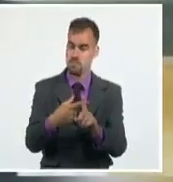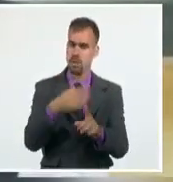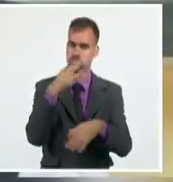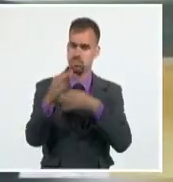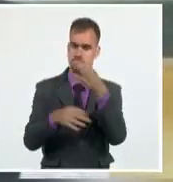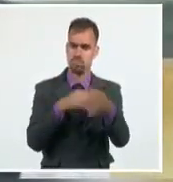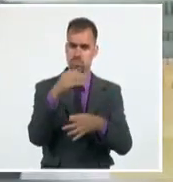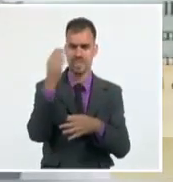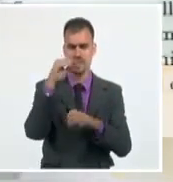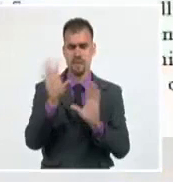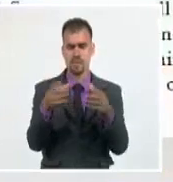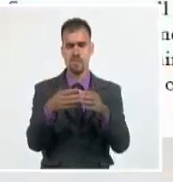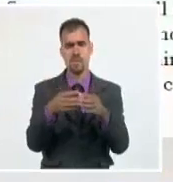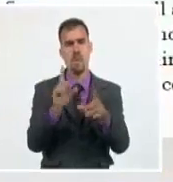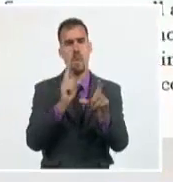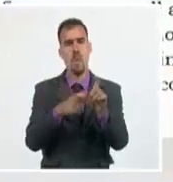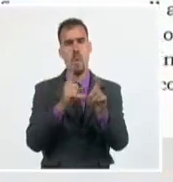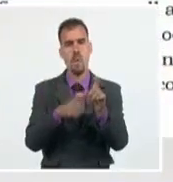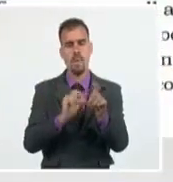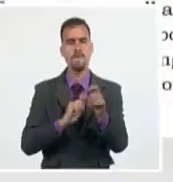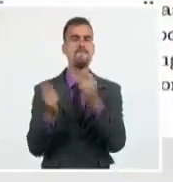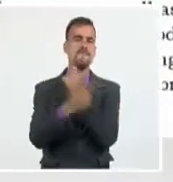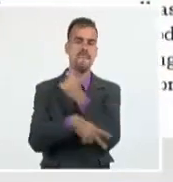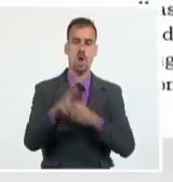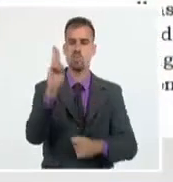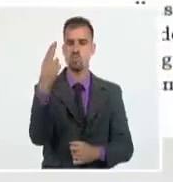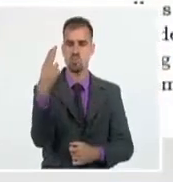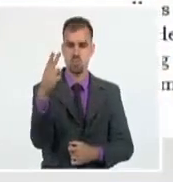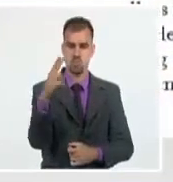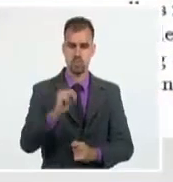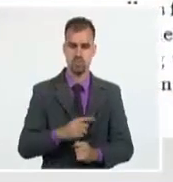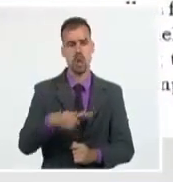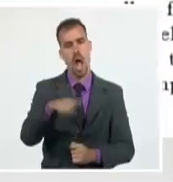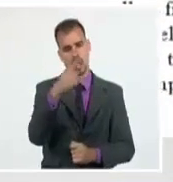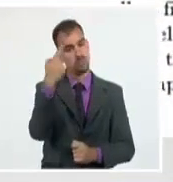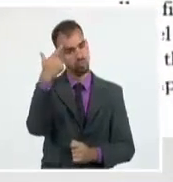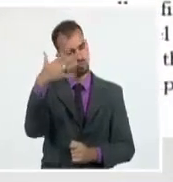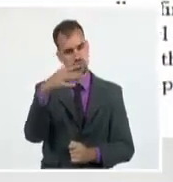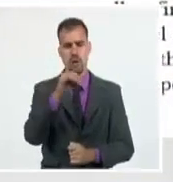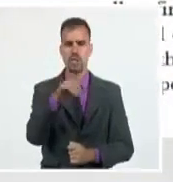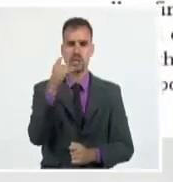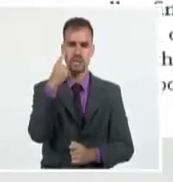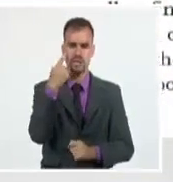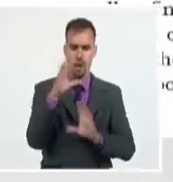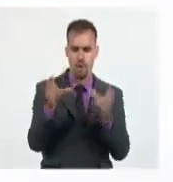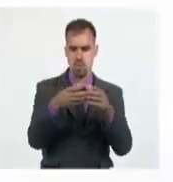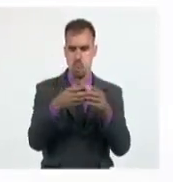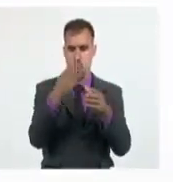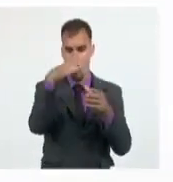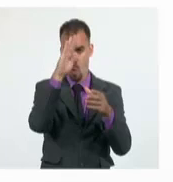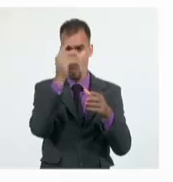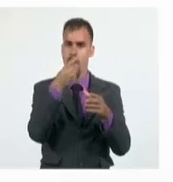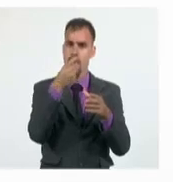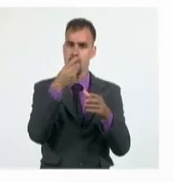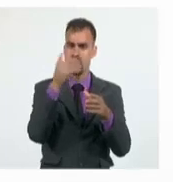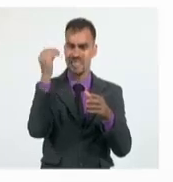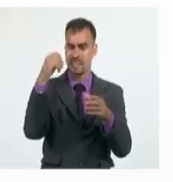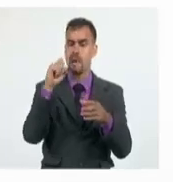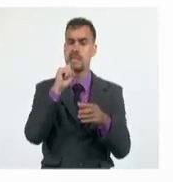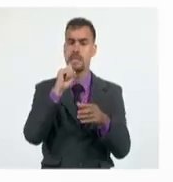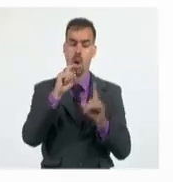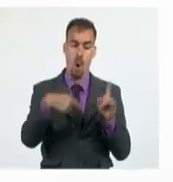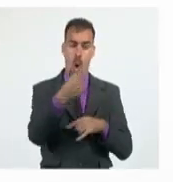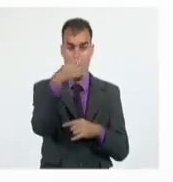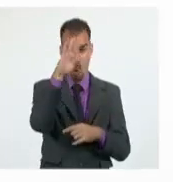Comité Central del Partido Comunista de Uruguay, en el que saludan la firmeza y la unidad con que enfrenta Cuba las continuas agresiones